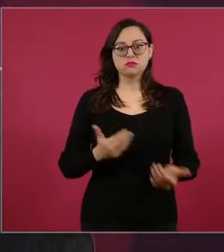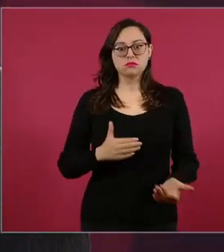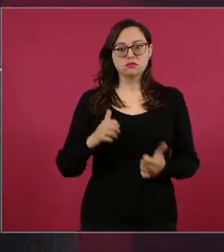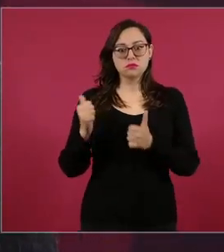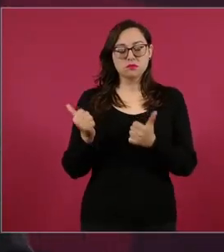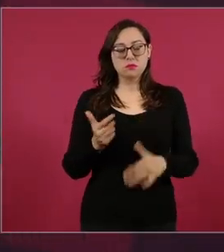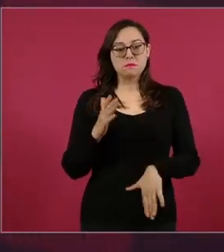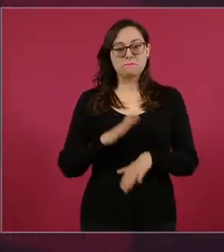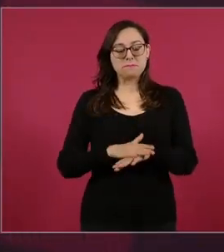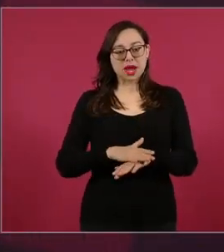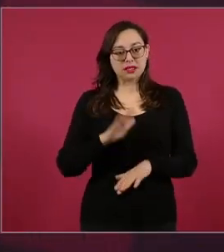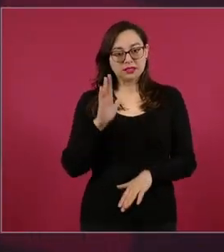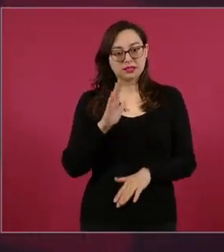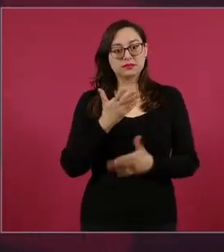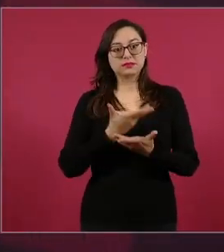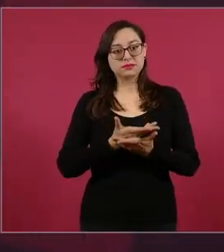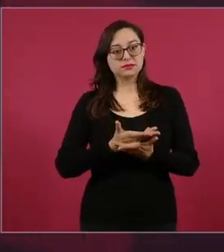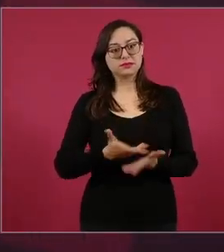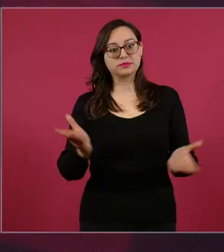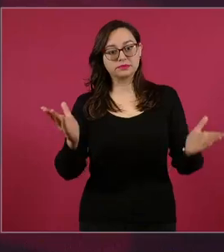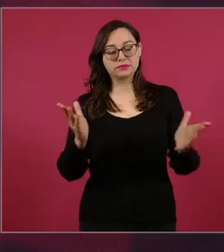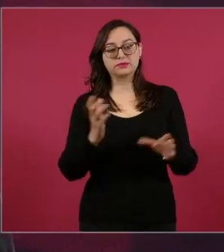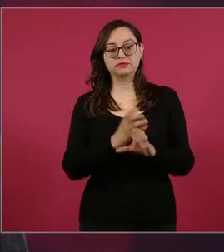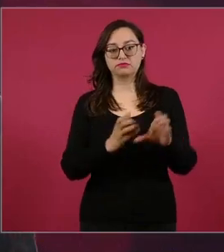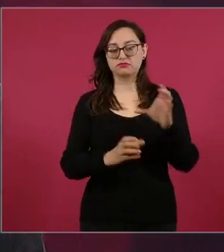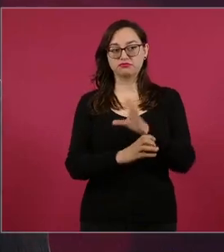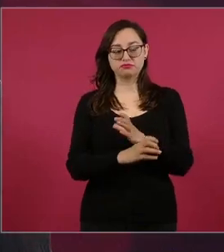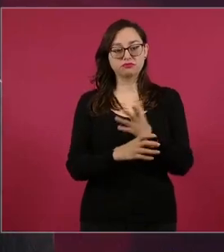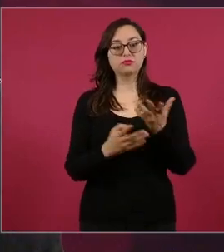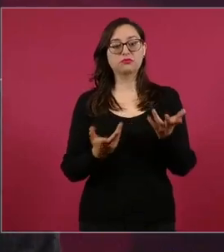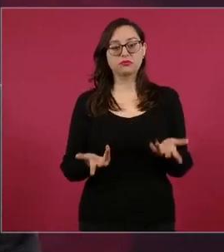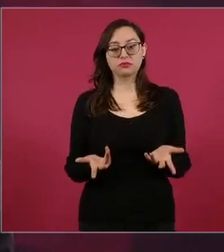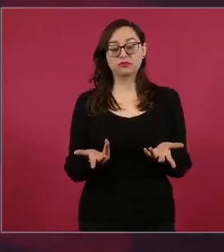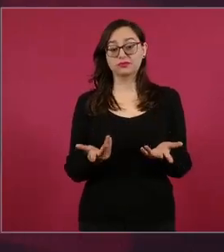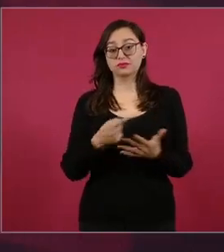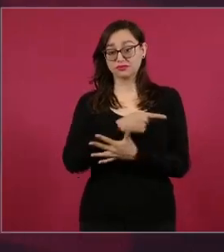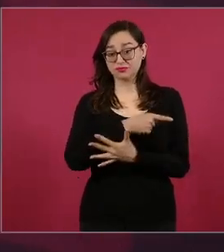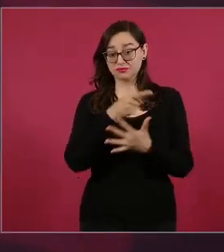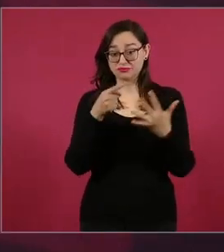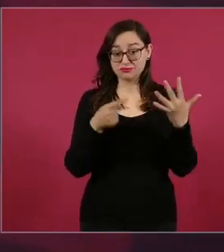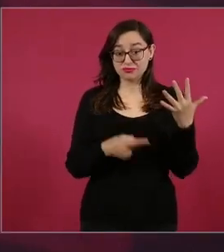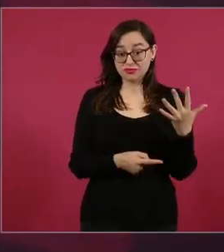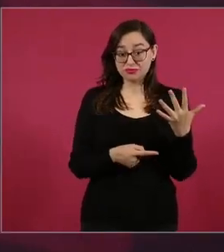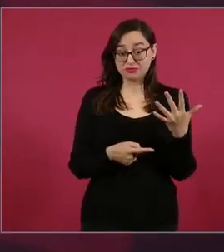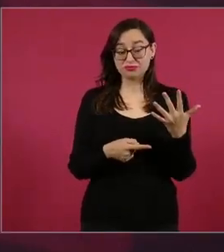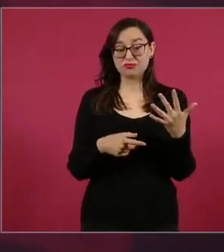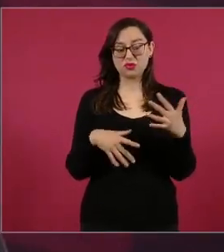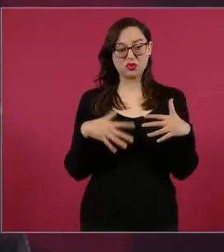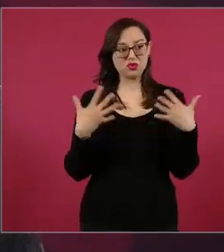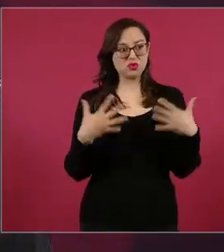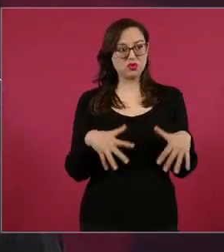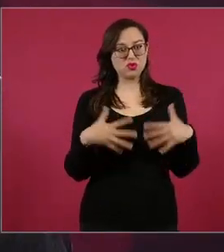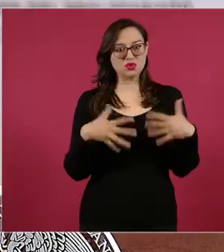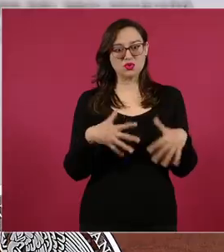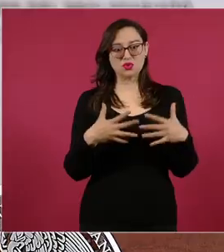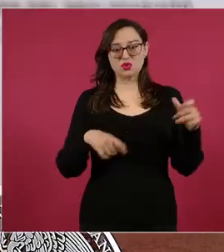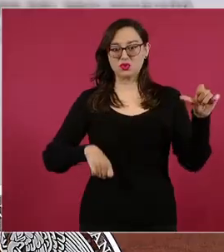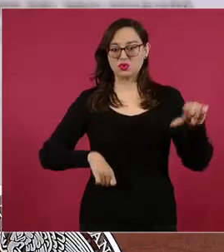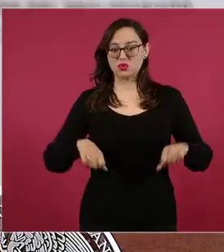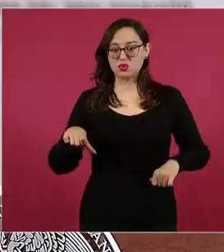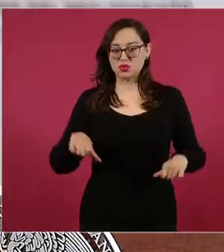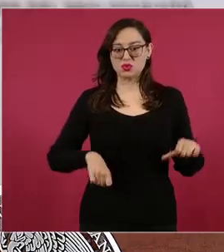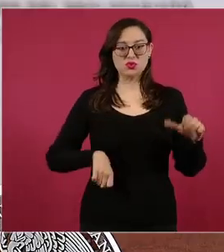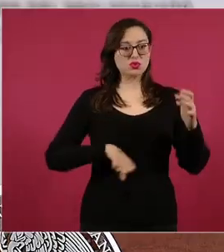Chiapas y la distribución de los productos. Estas grandes obras, todas estas